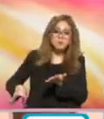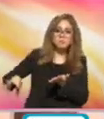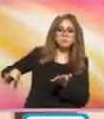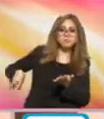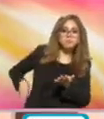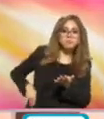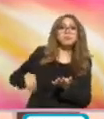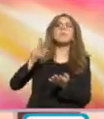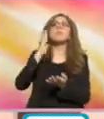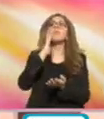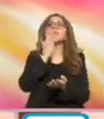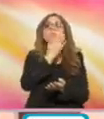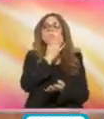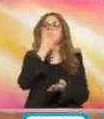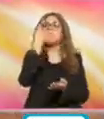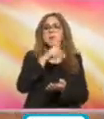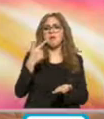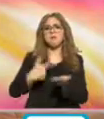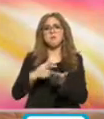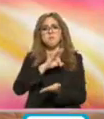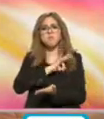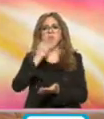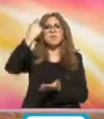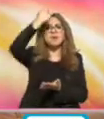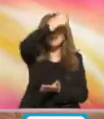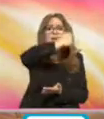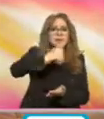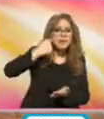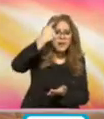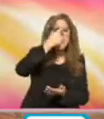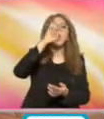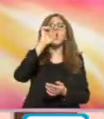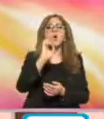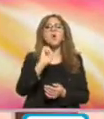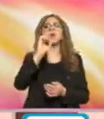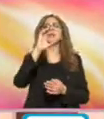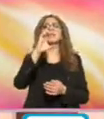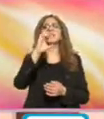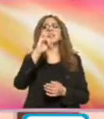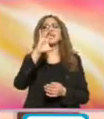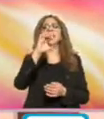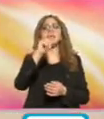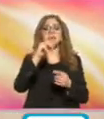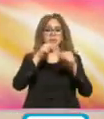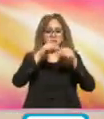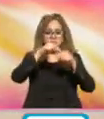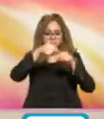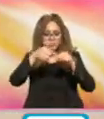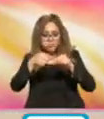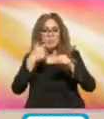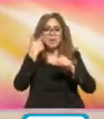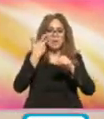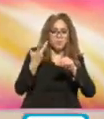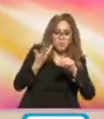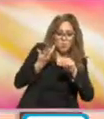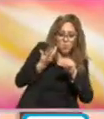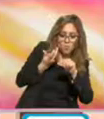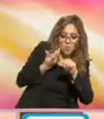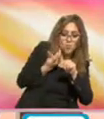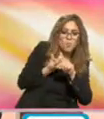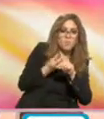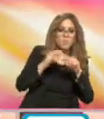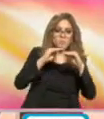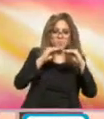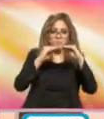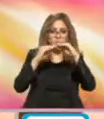se puede ocupar en la cara, se puede utilizar en algunas partes donde hay cicatrices que necesitemos rellenar, ocultar algunas Muy bien. líneas,